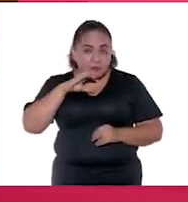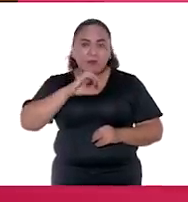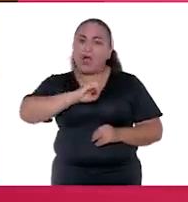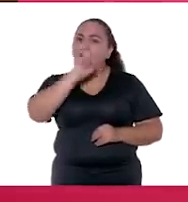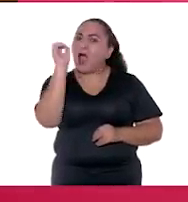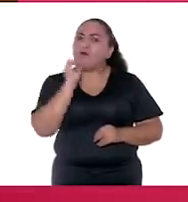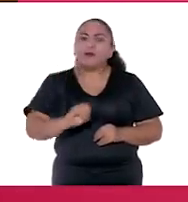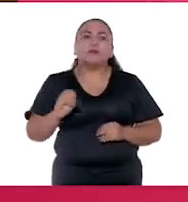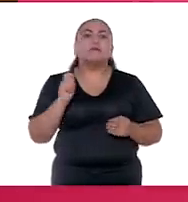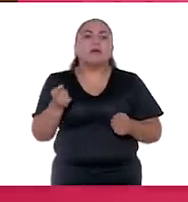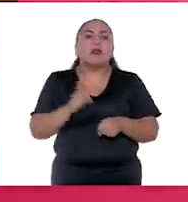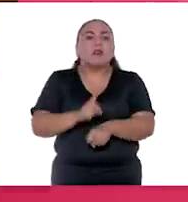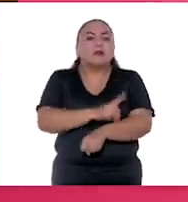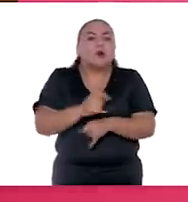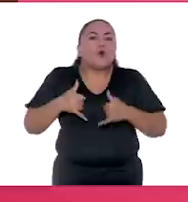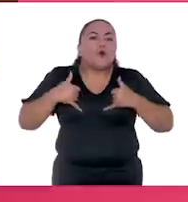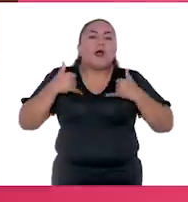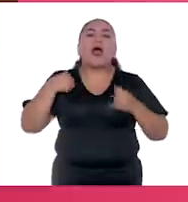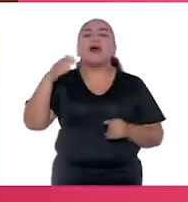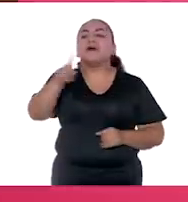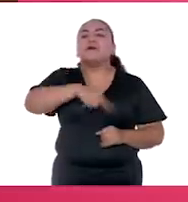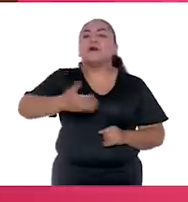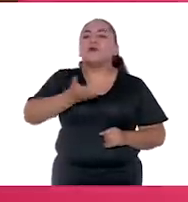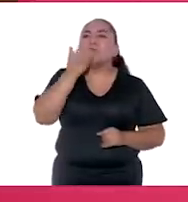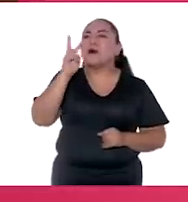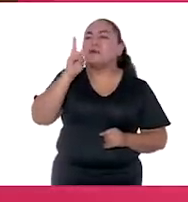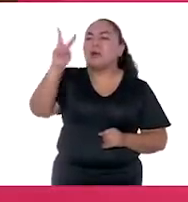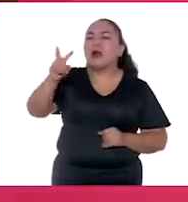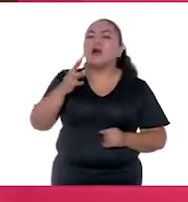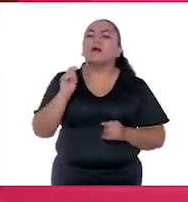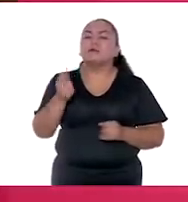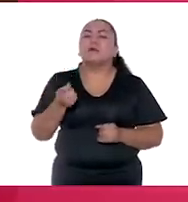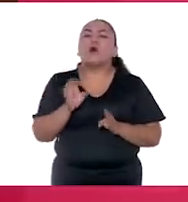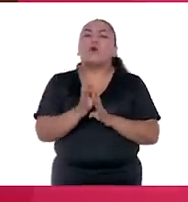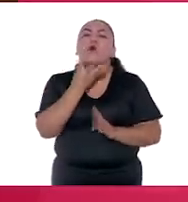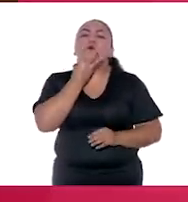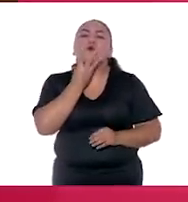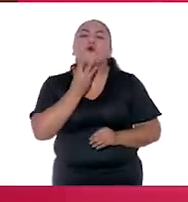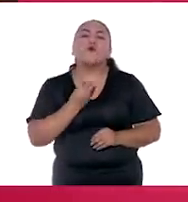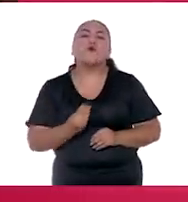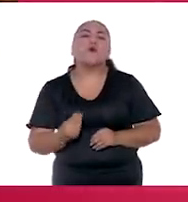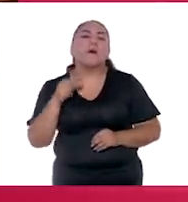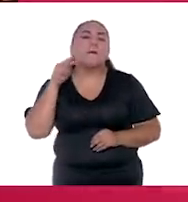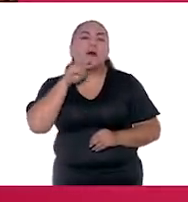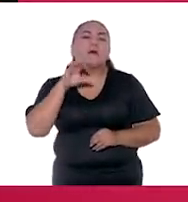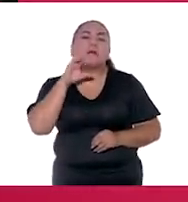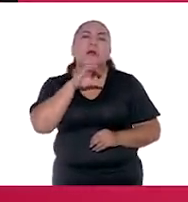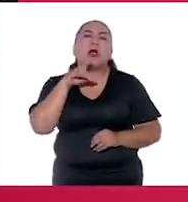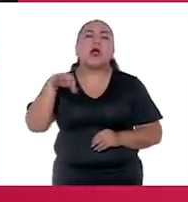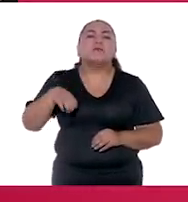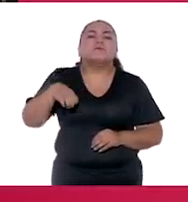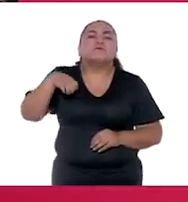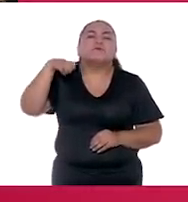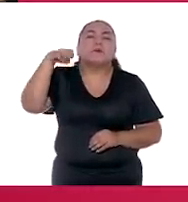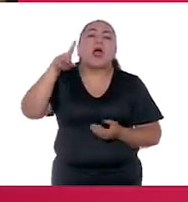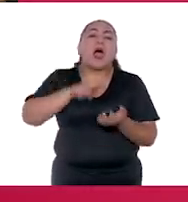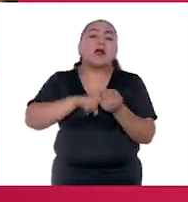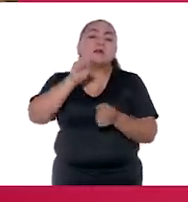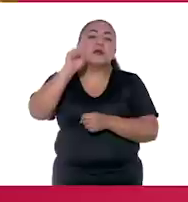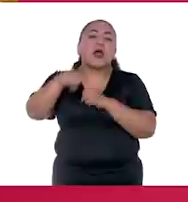joven, aunque estemos acostumbrados a verlo como un hombre mayor de barba blanca, y nada más tenía 60 años cuando murió.